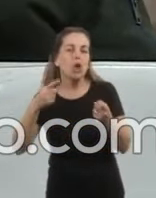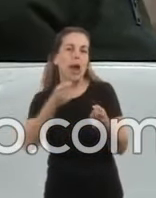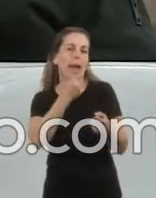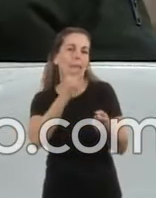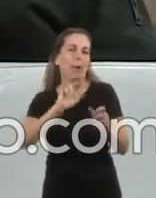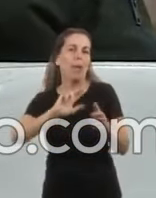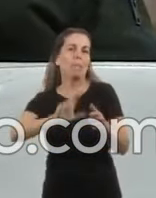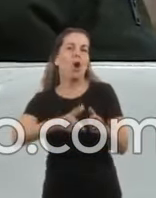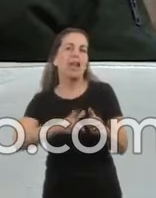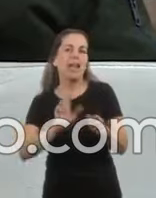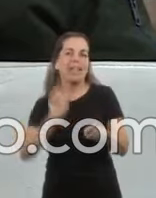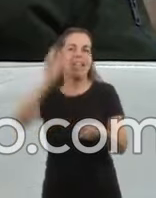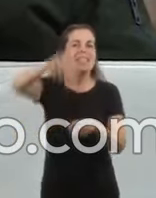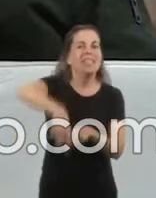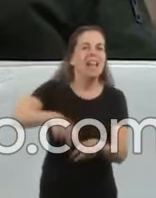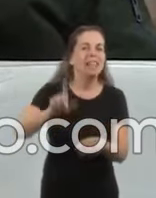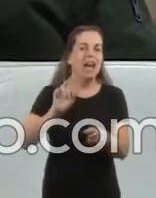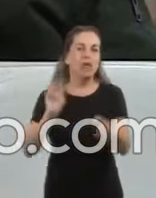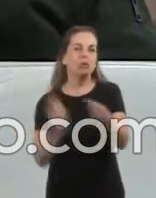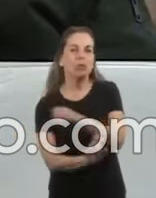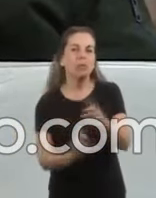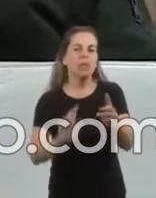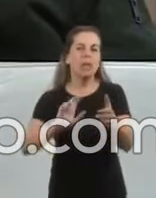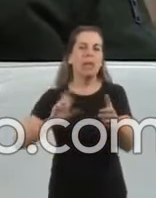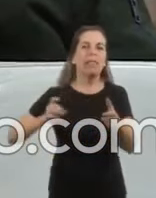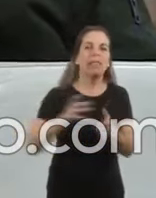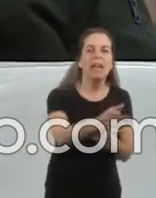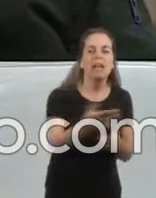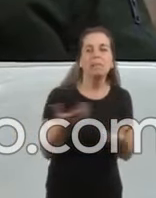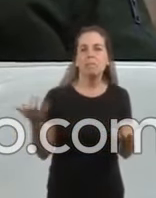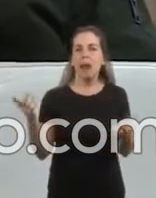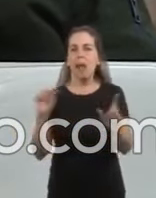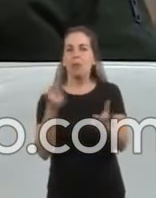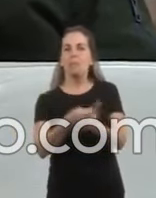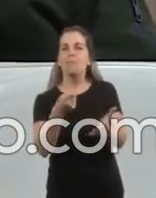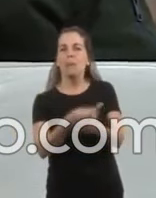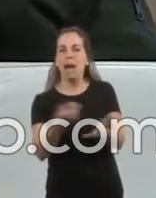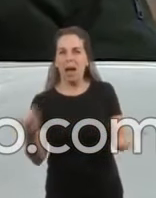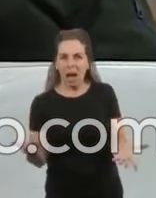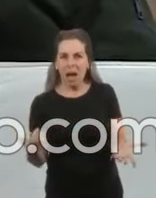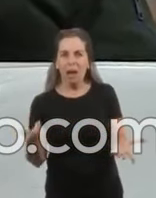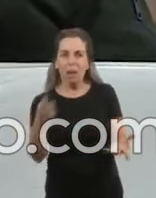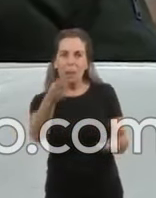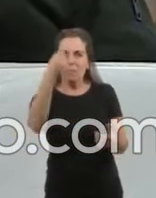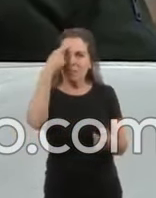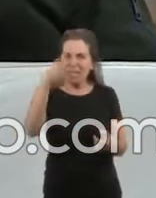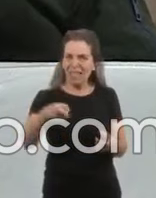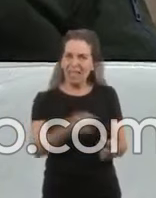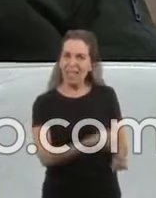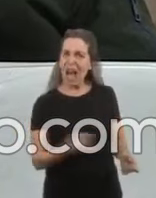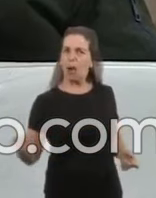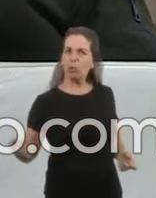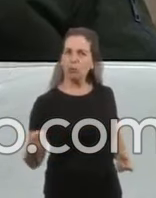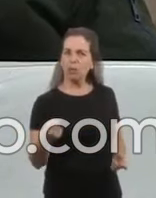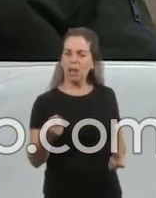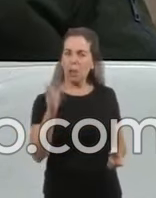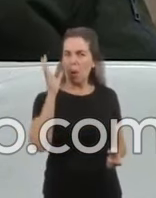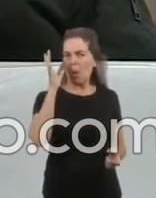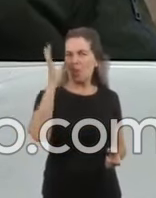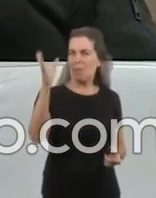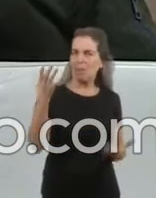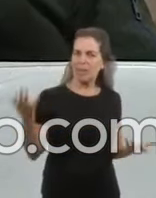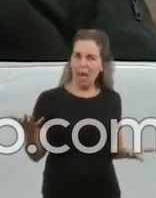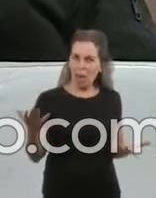subte bueno el colectivo hay que pagarlo pero ves que hay menos pasajeros no crees que el ajuste o el gobierno no entiende no hace este